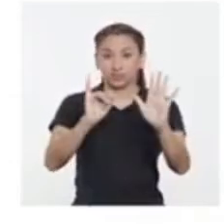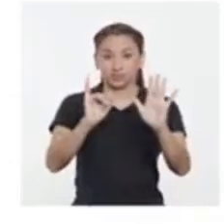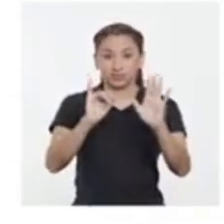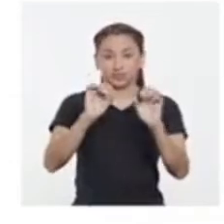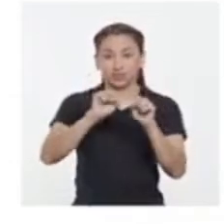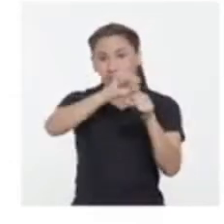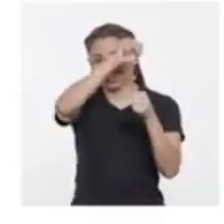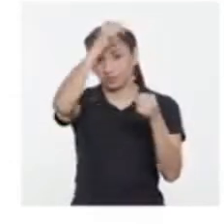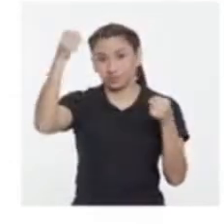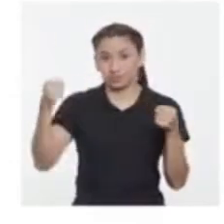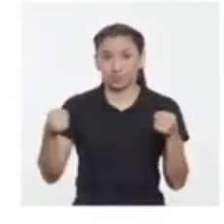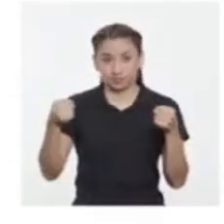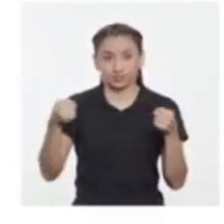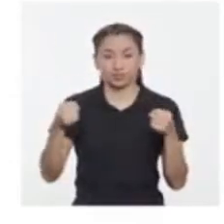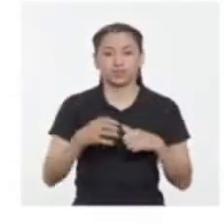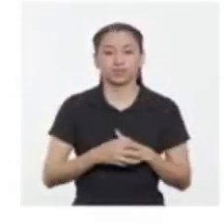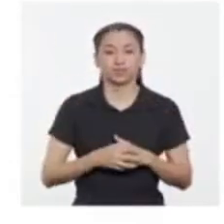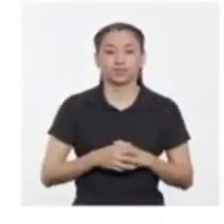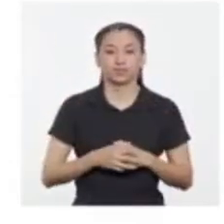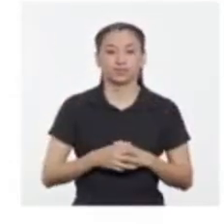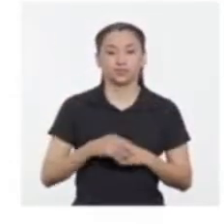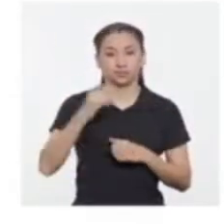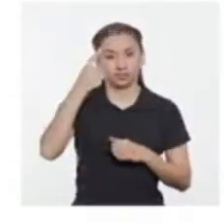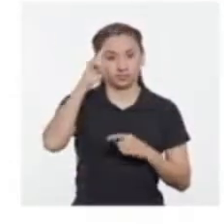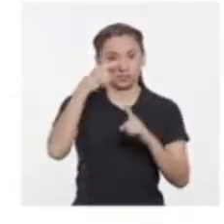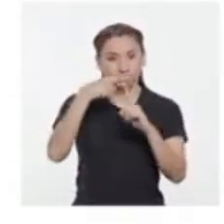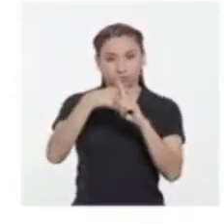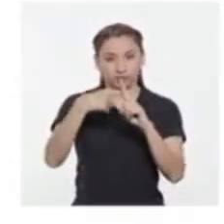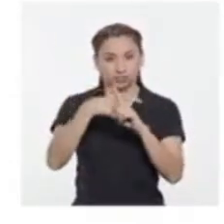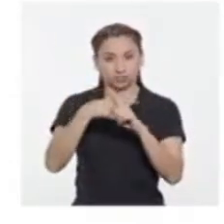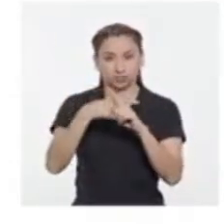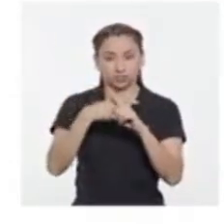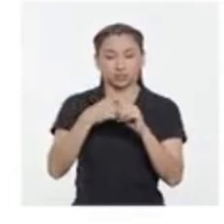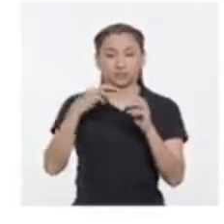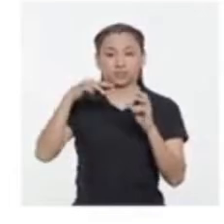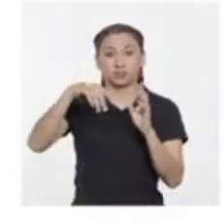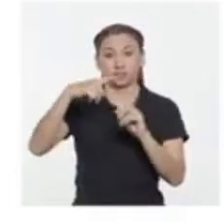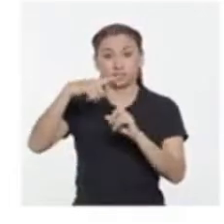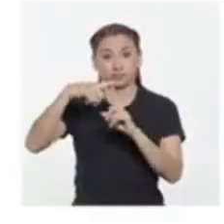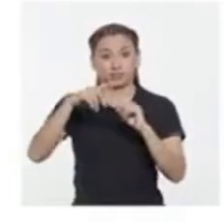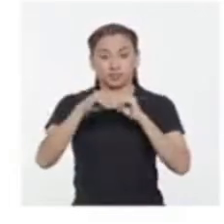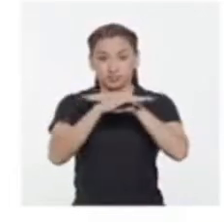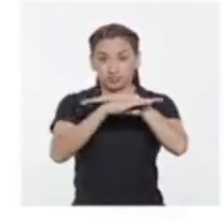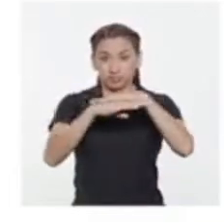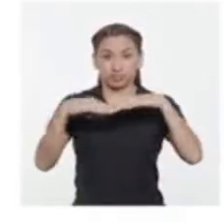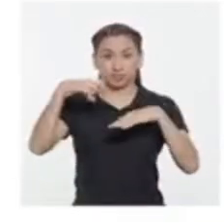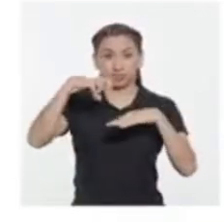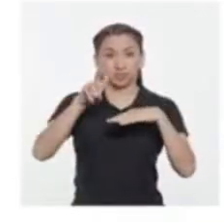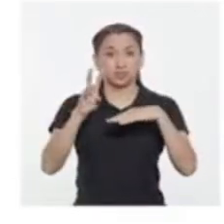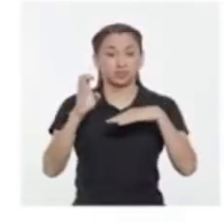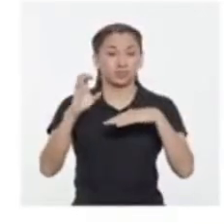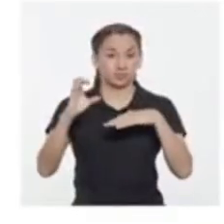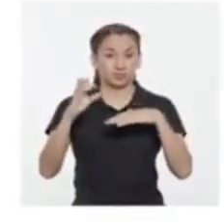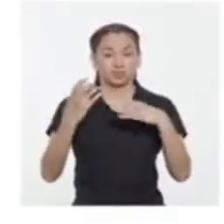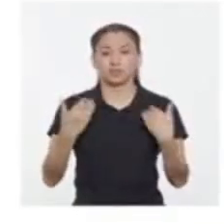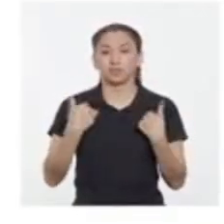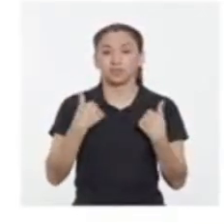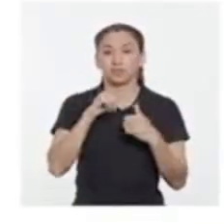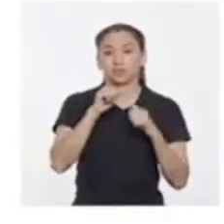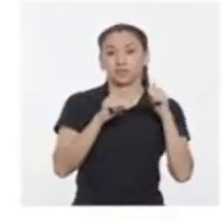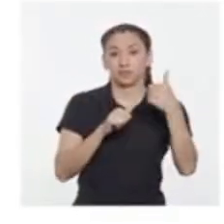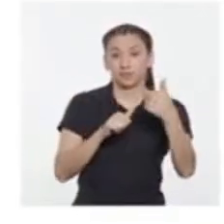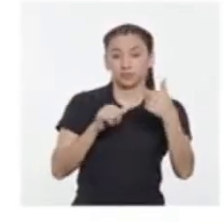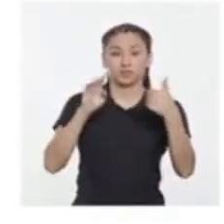arcos que forman parte de la estructura. Para calcular los metros lineales de PVC, trabajaremos en el